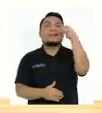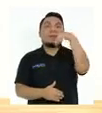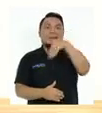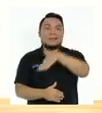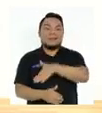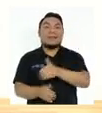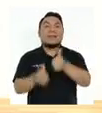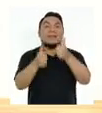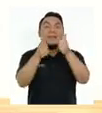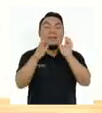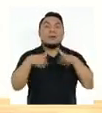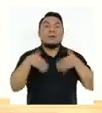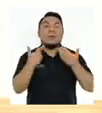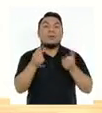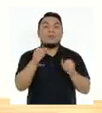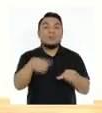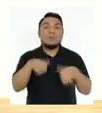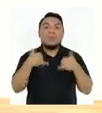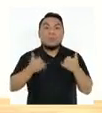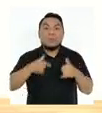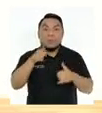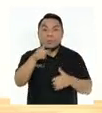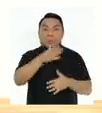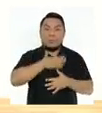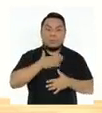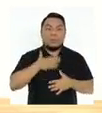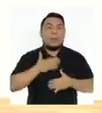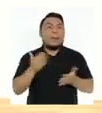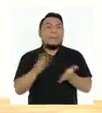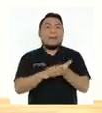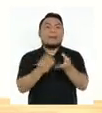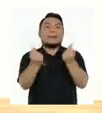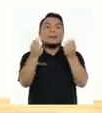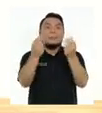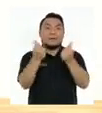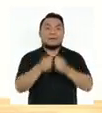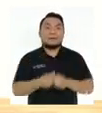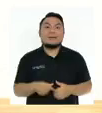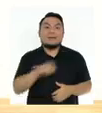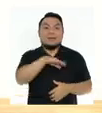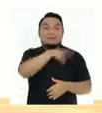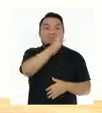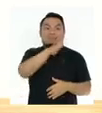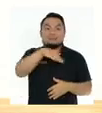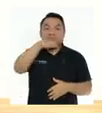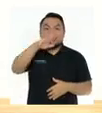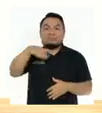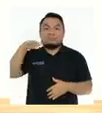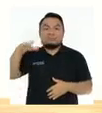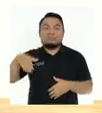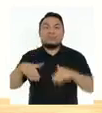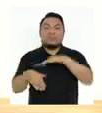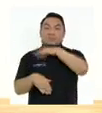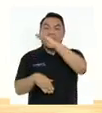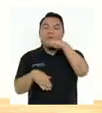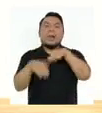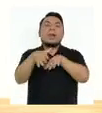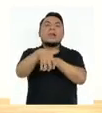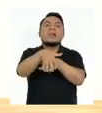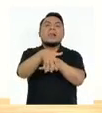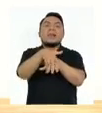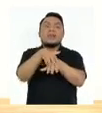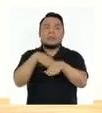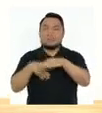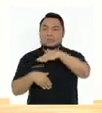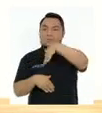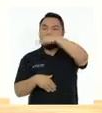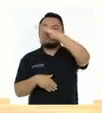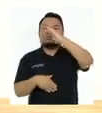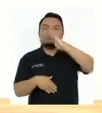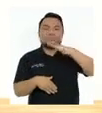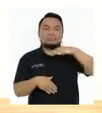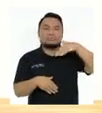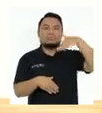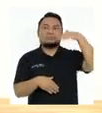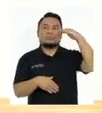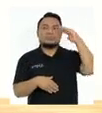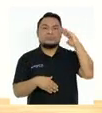Ajá, podemos jugar con las intensidades. Más rápido o lento.